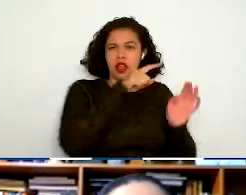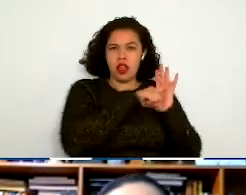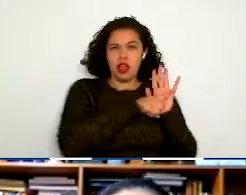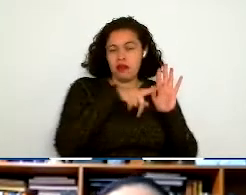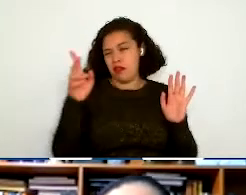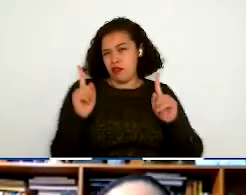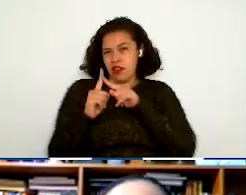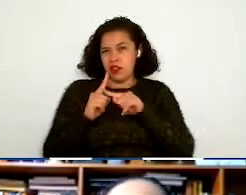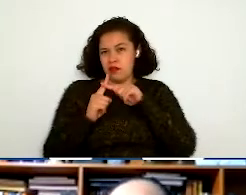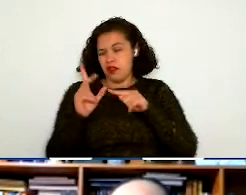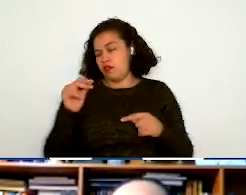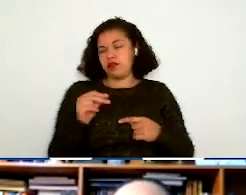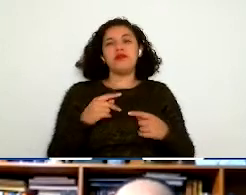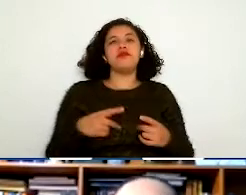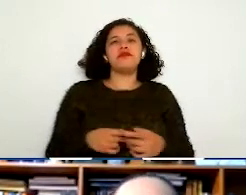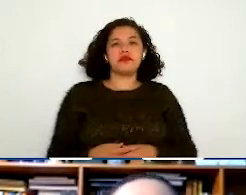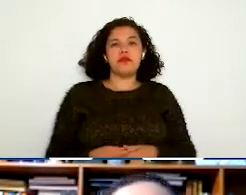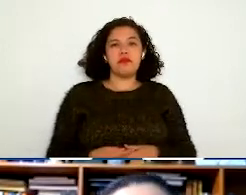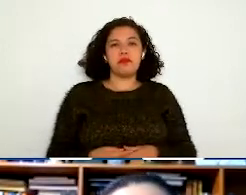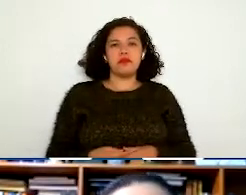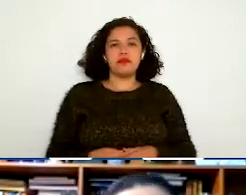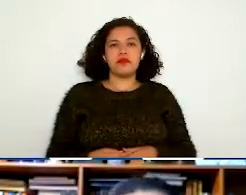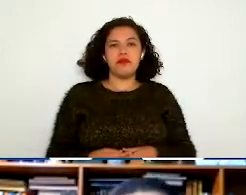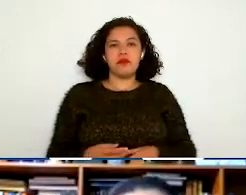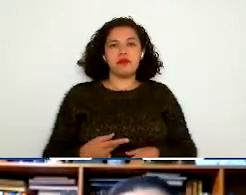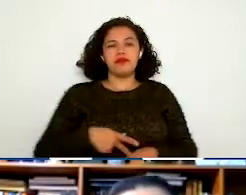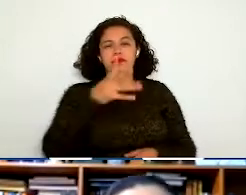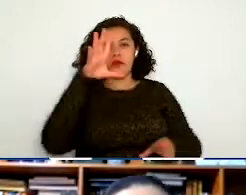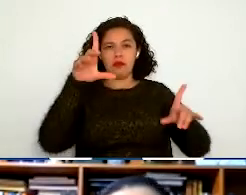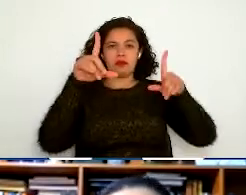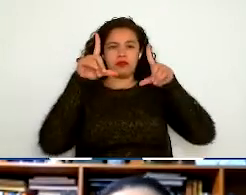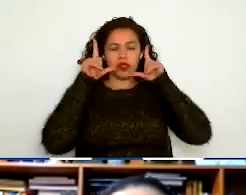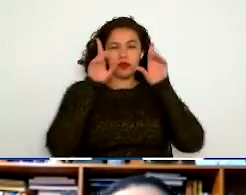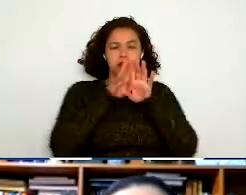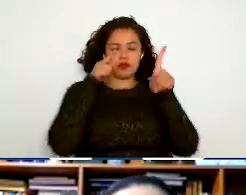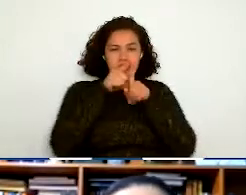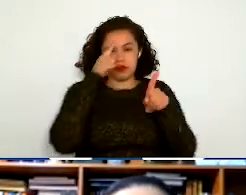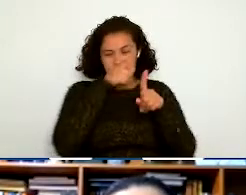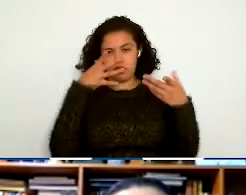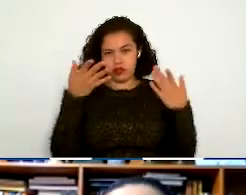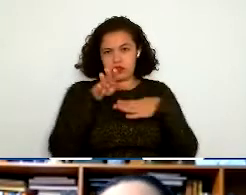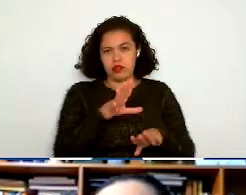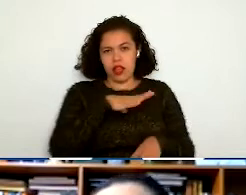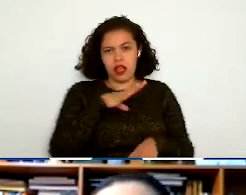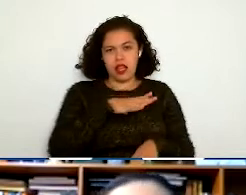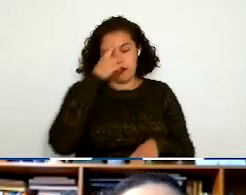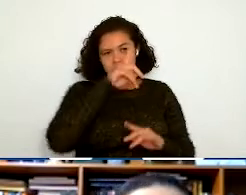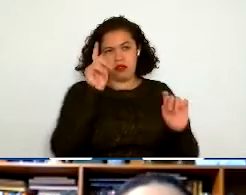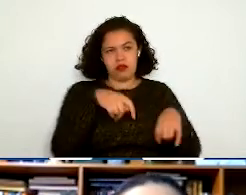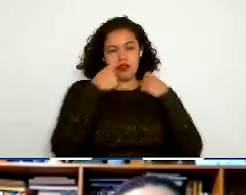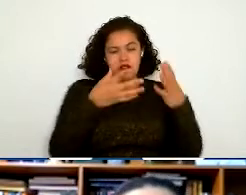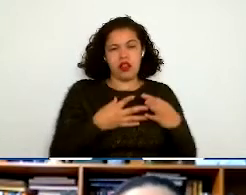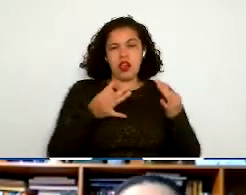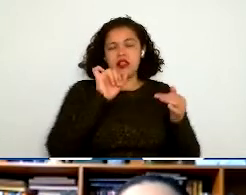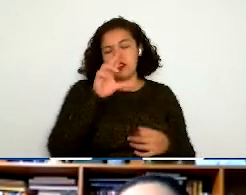pero precisamente porque los enfoques que se tienen sobre lo que es o a lo que se le otorga calidad o